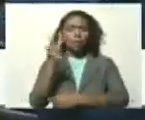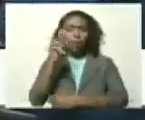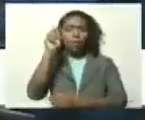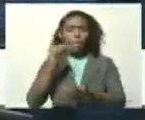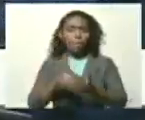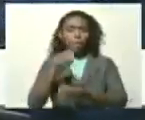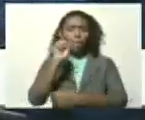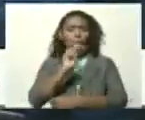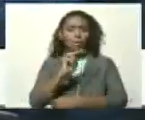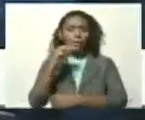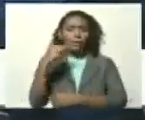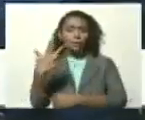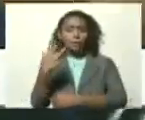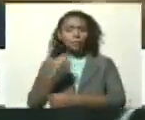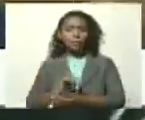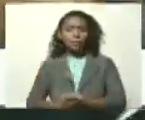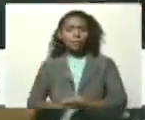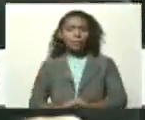2022-2023.